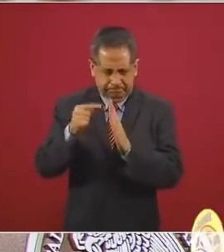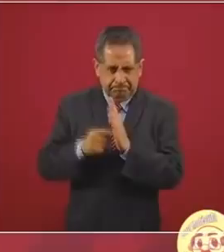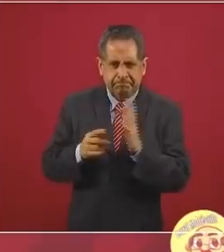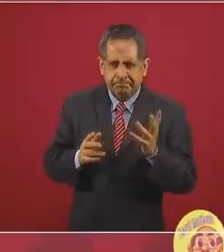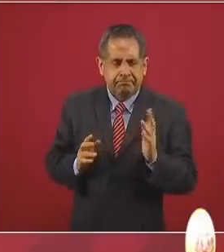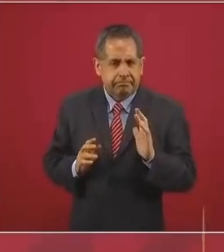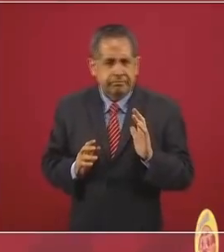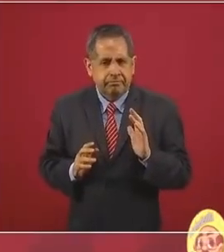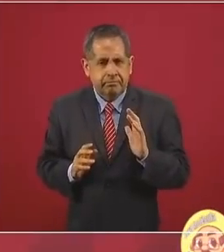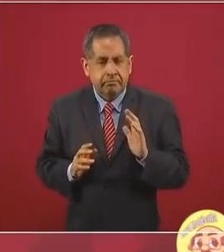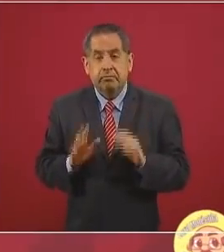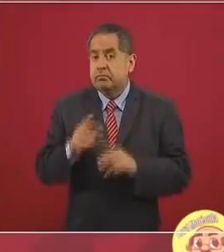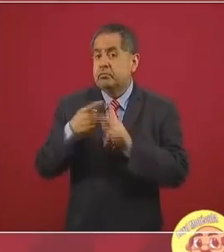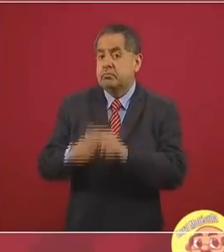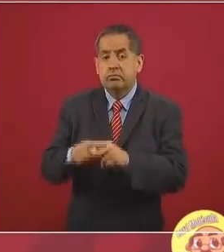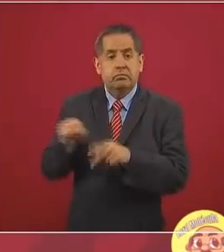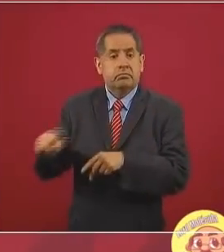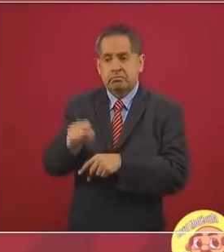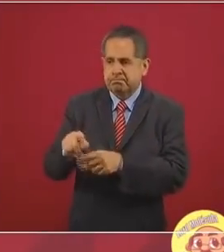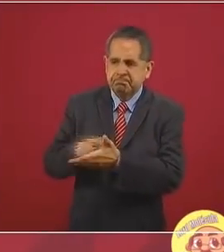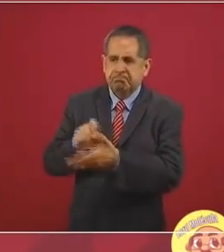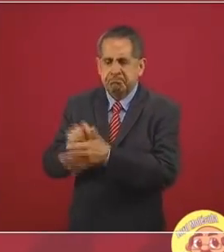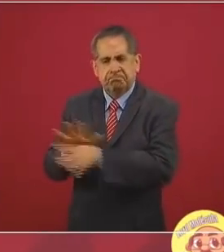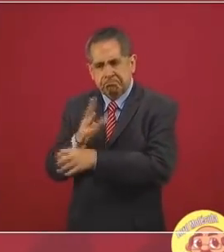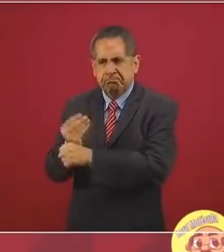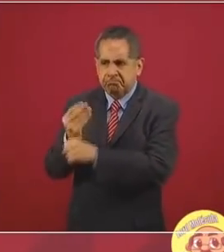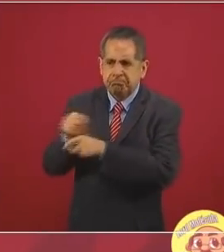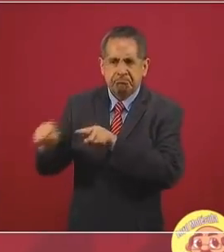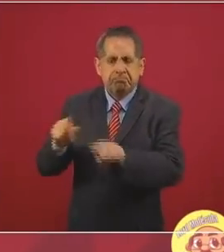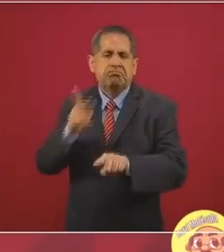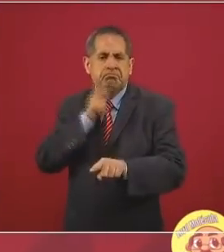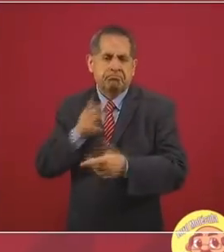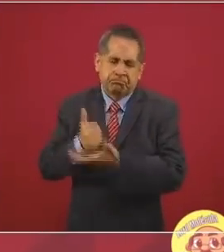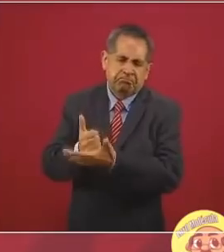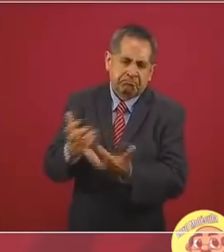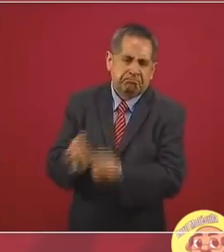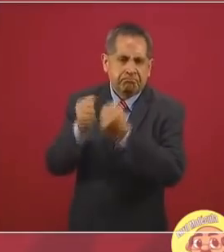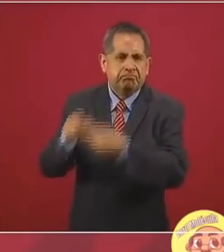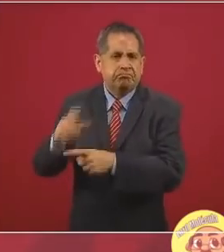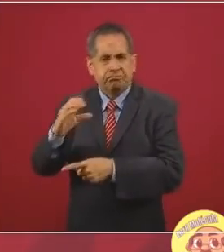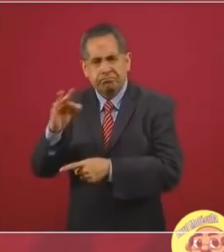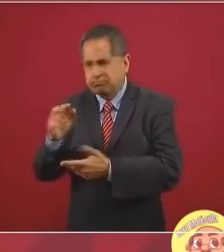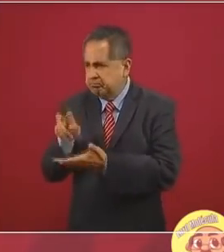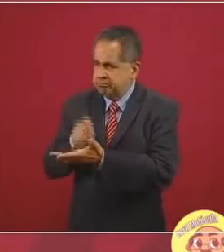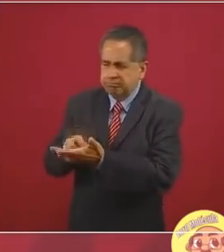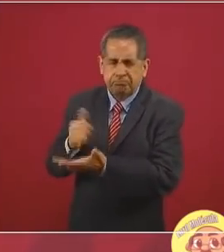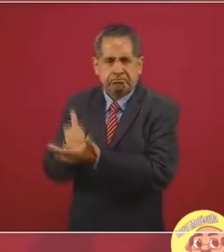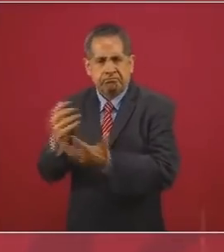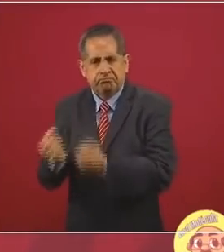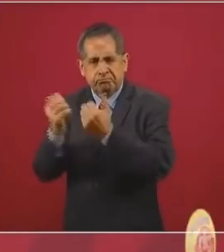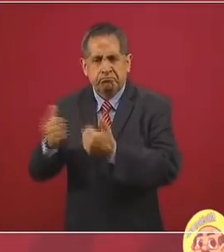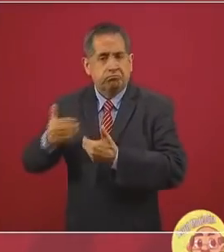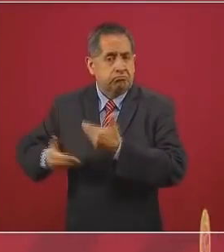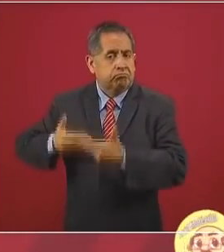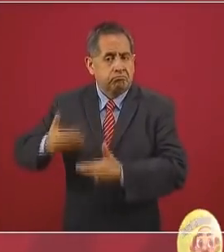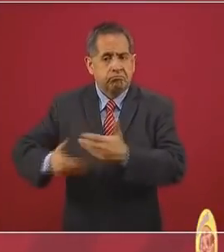y además ya inició el proceso de rescate de Pemex, de la Comisión Federal de Electricidad, y hasta ahora